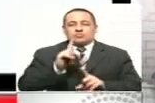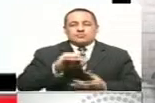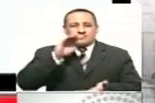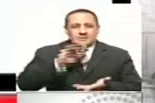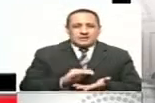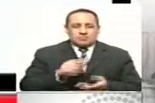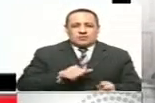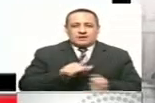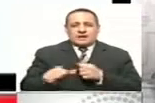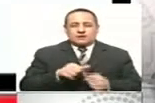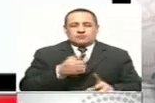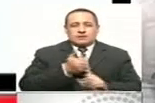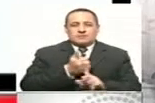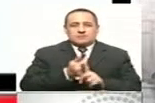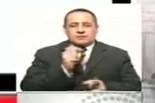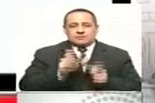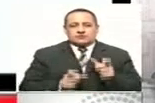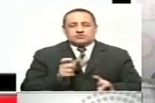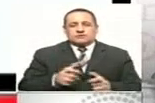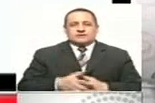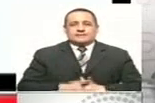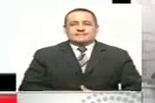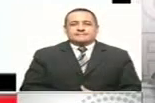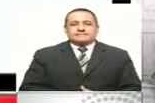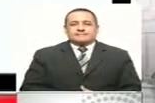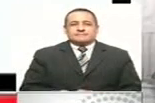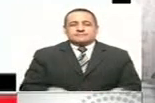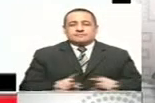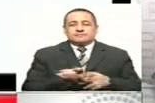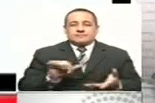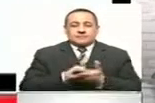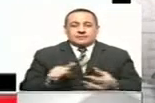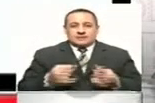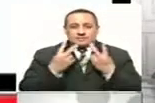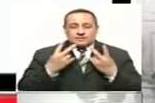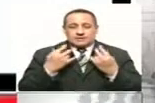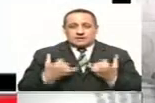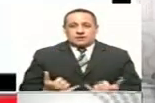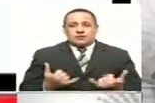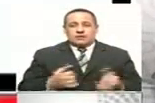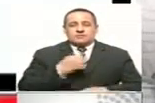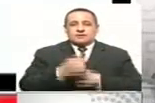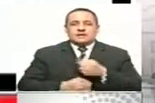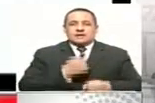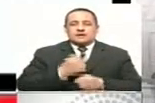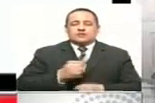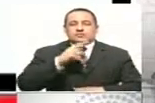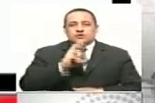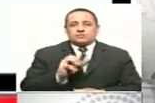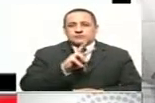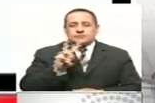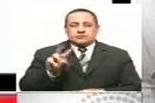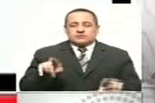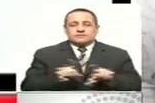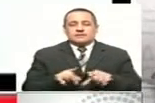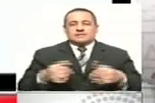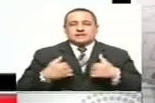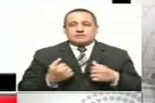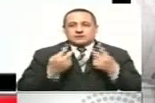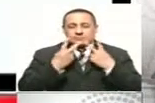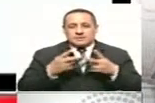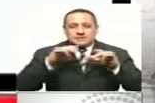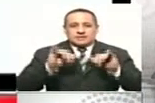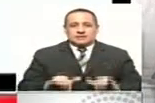del costo para el mismo ciudadano, ¿no? Entonces, ahí al 2022 por lo menos queremos tener